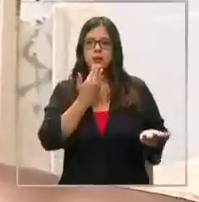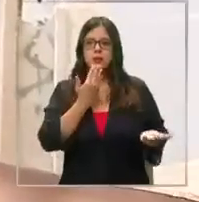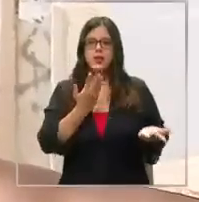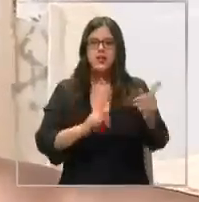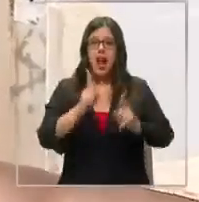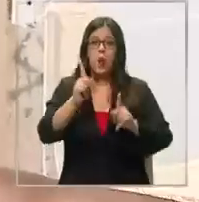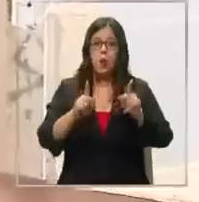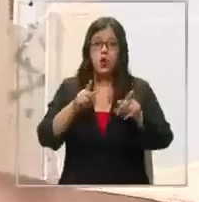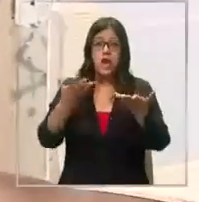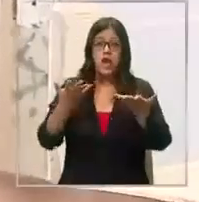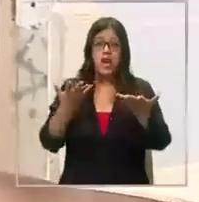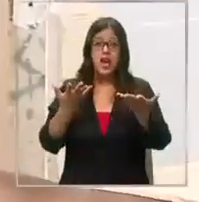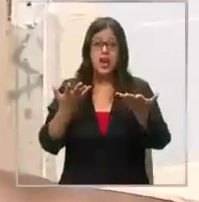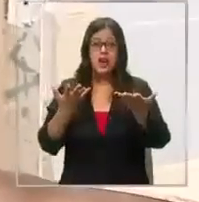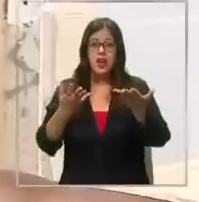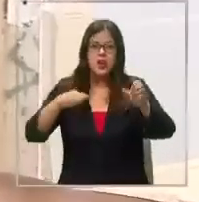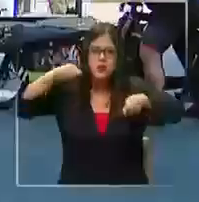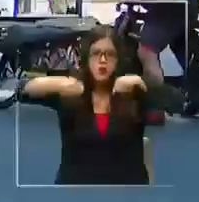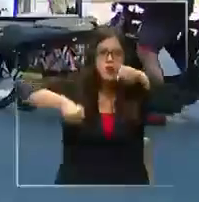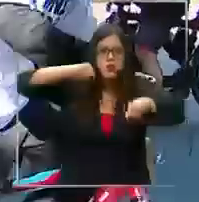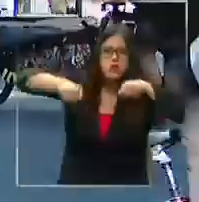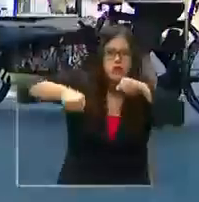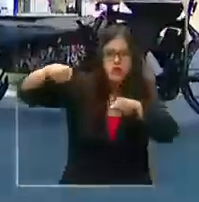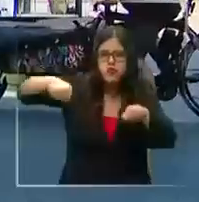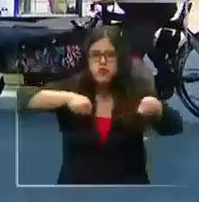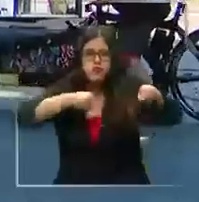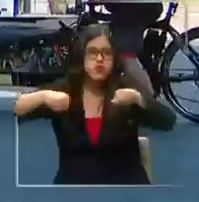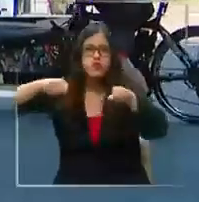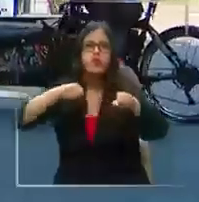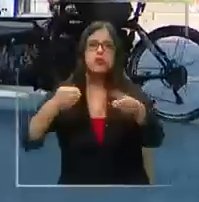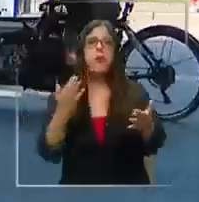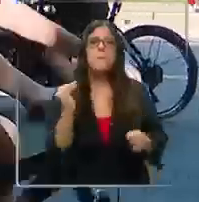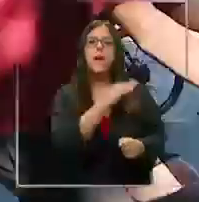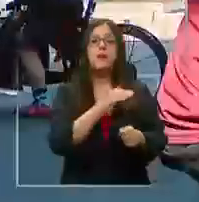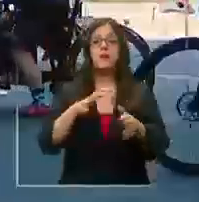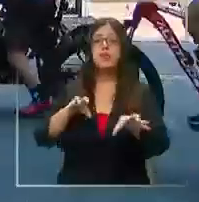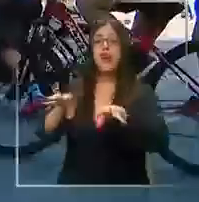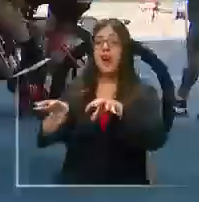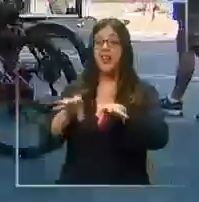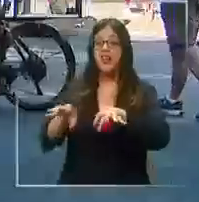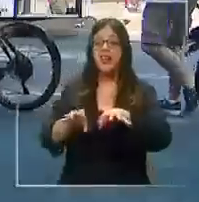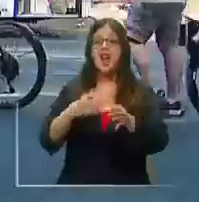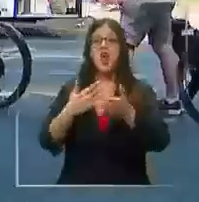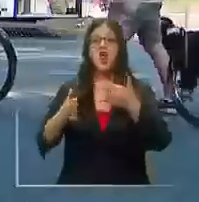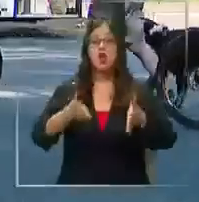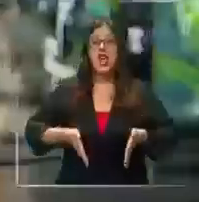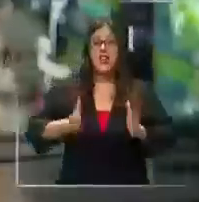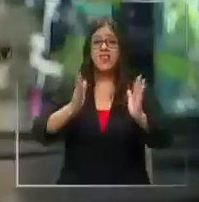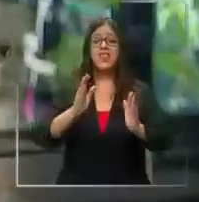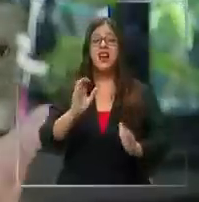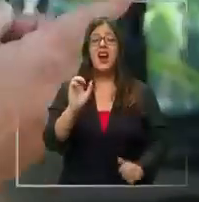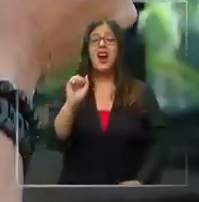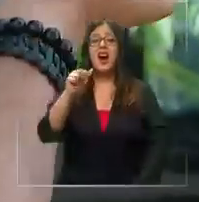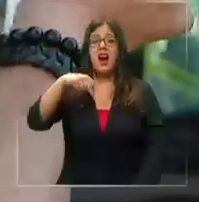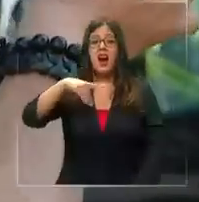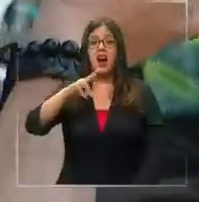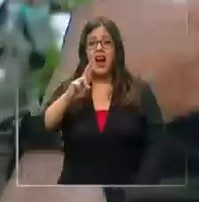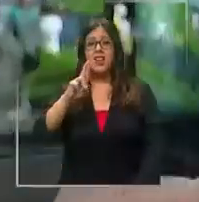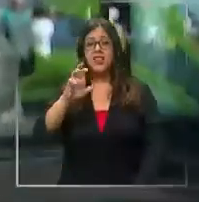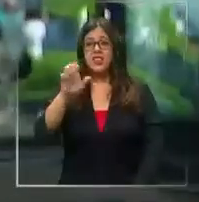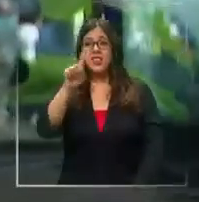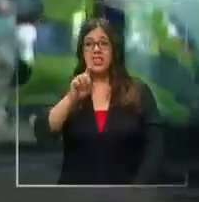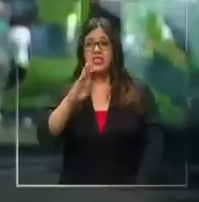más rápido, como las pisteras, por así decirlo. Durante una actividad este fin de semana en el sector de Avenida Andrés Bello, los ciclistas y conductores de